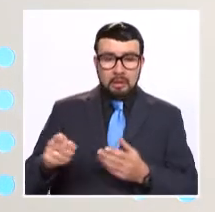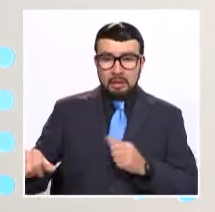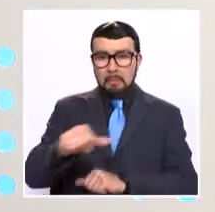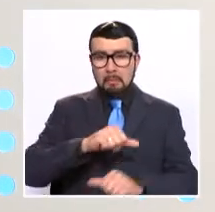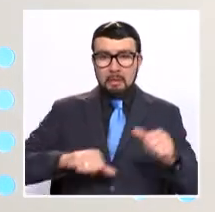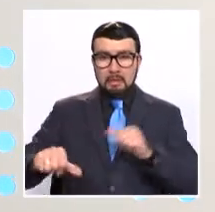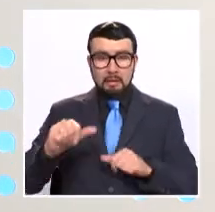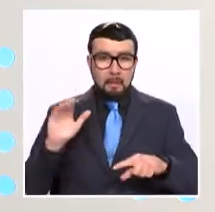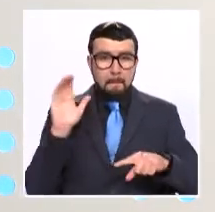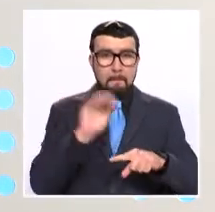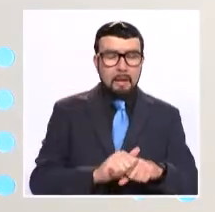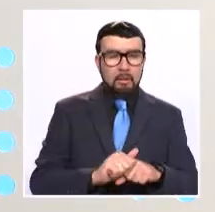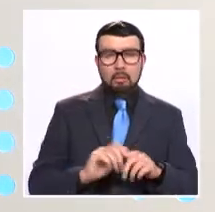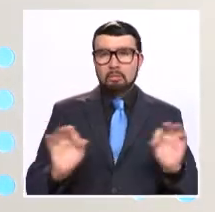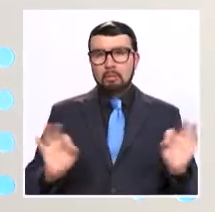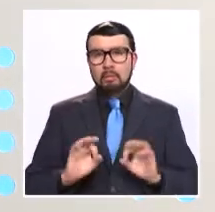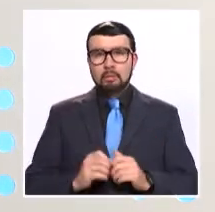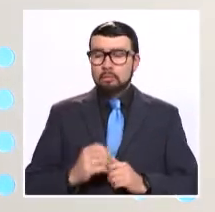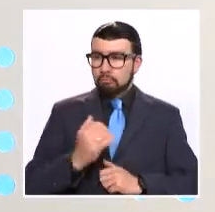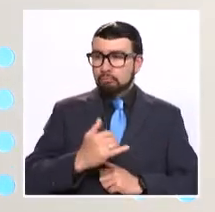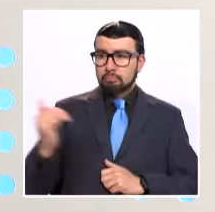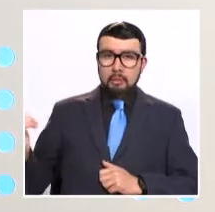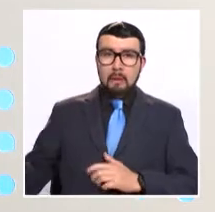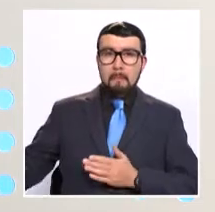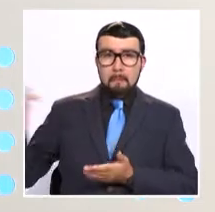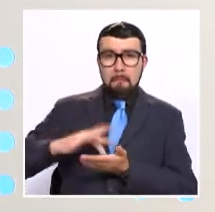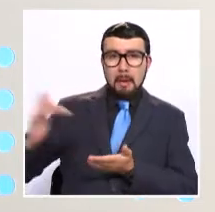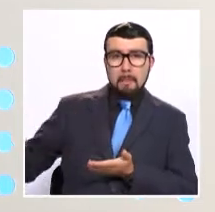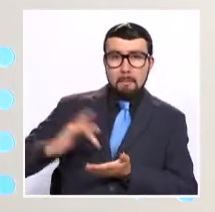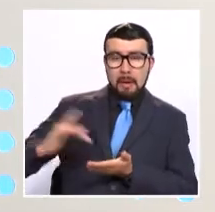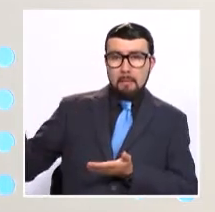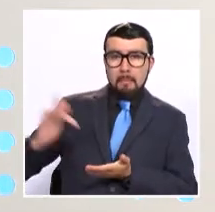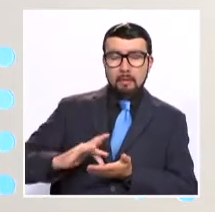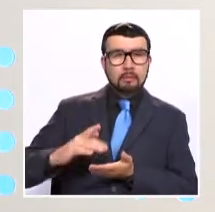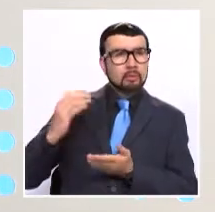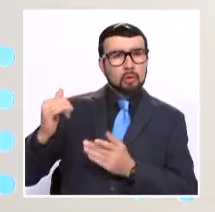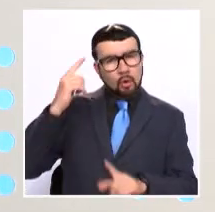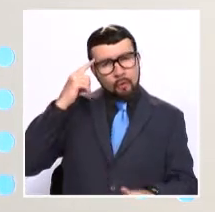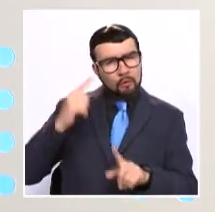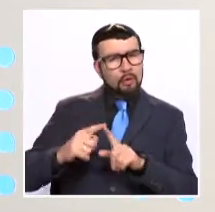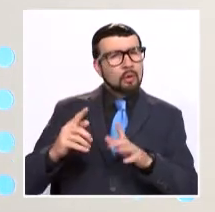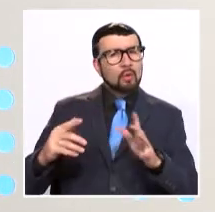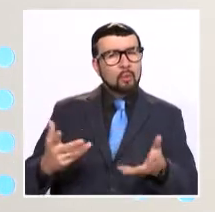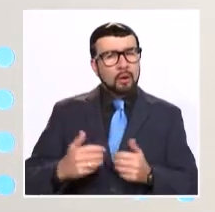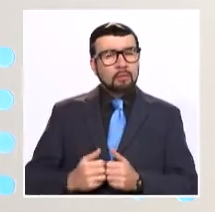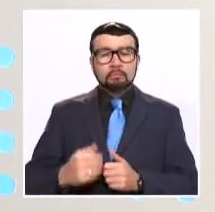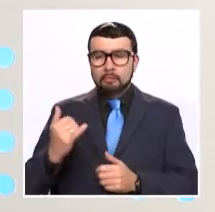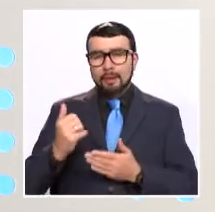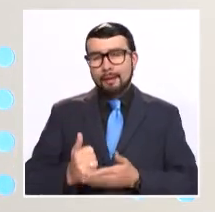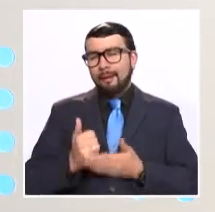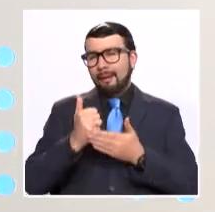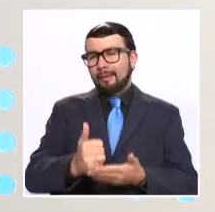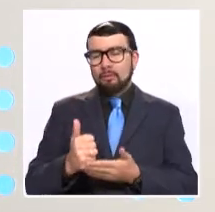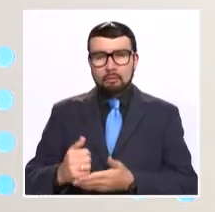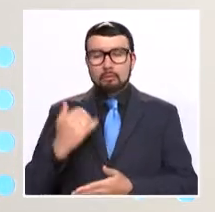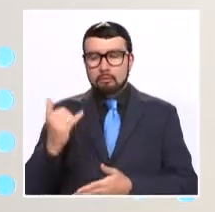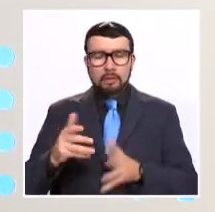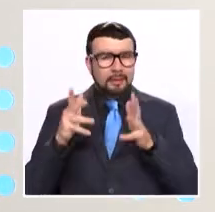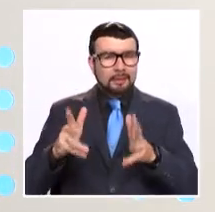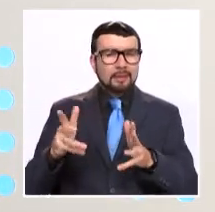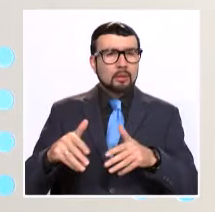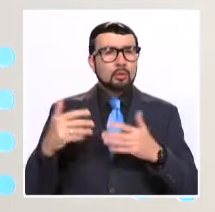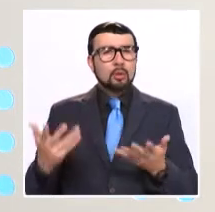los profesionales que pasan por este set tienen como finalidad contarles a ustedes cómo va la salud,